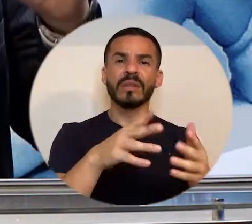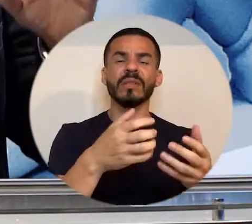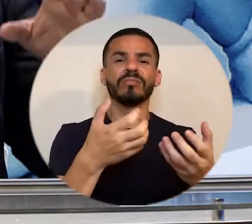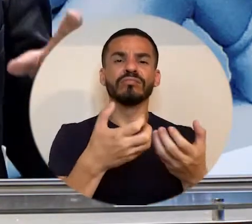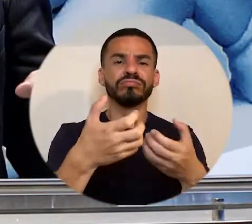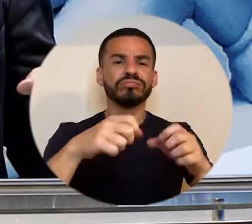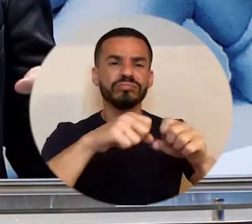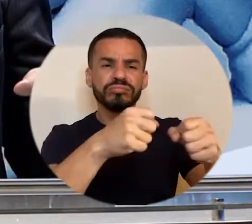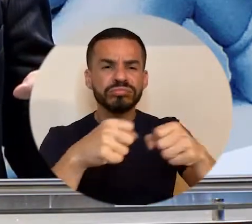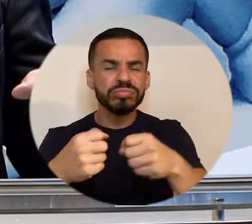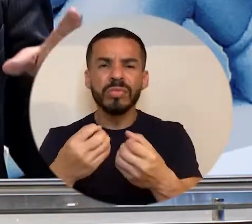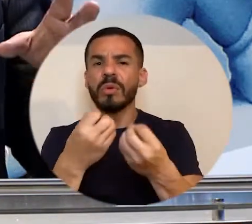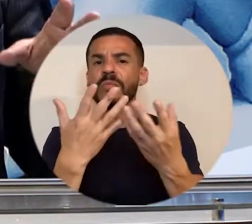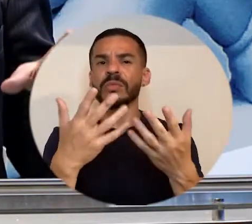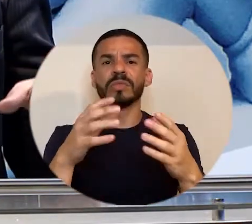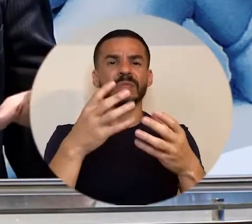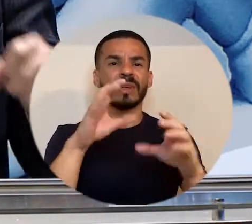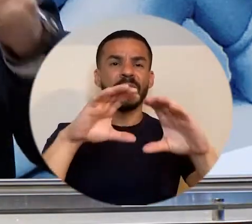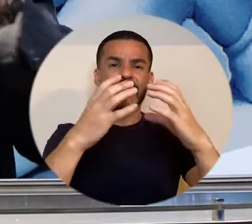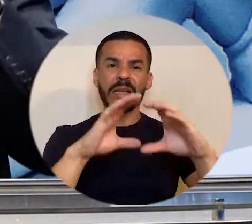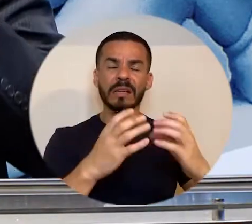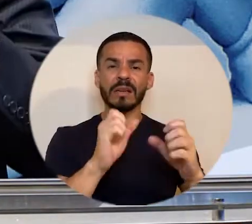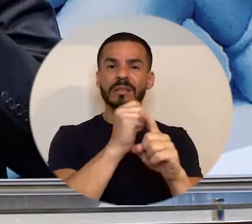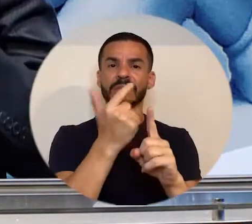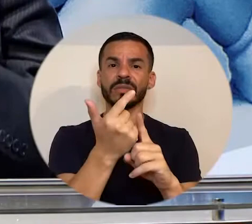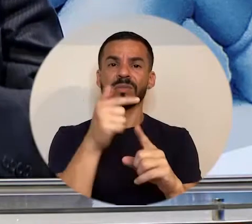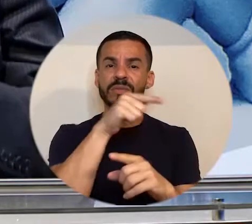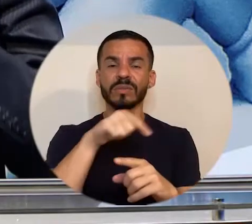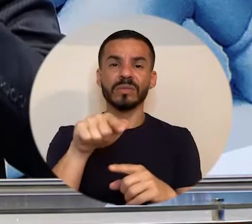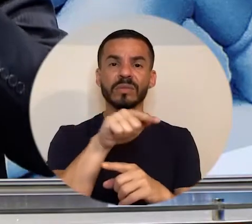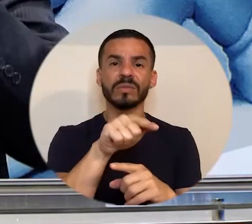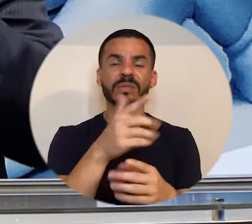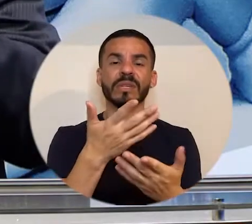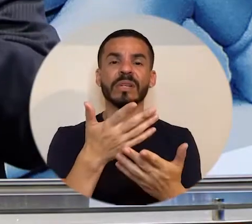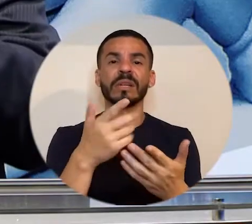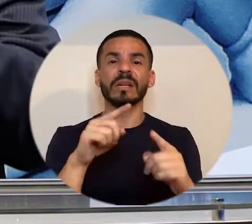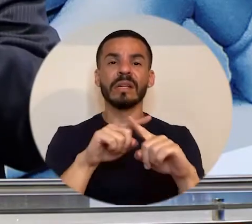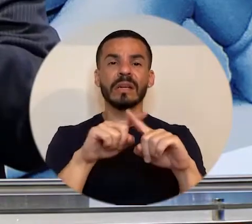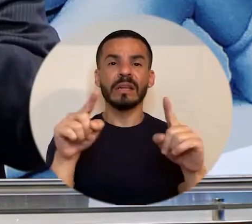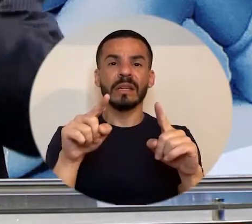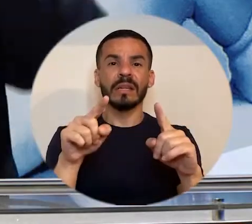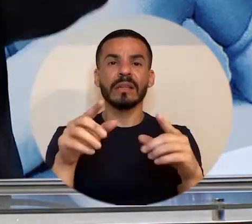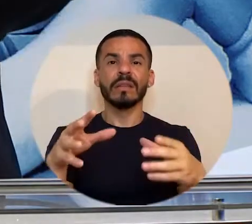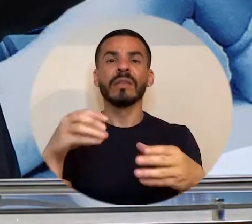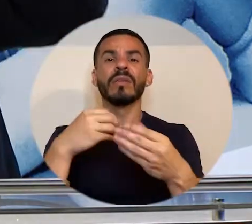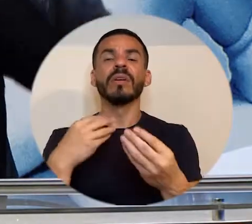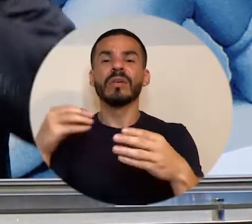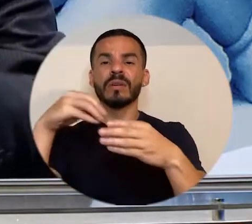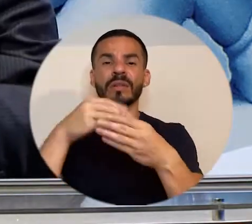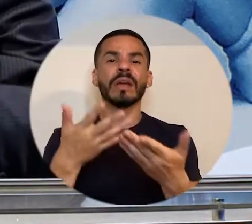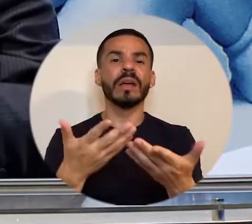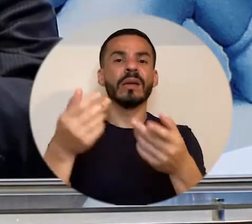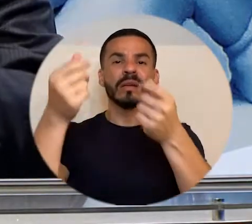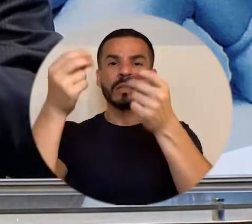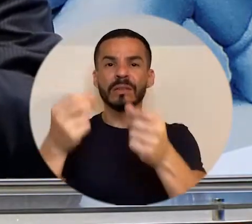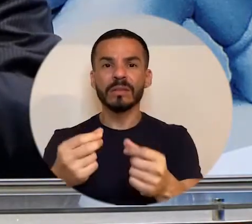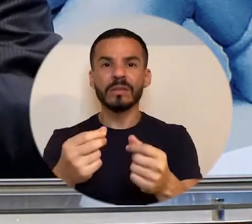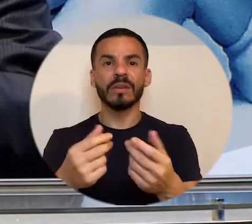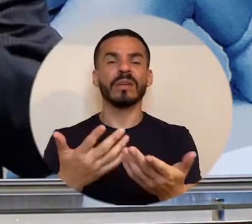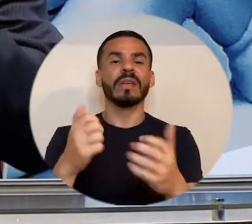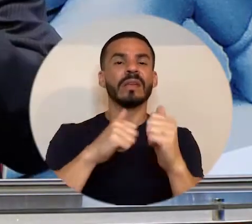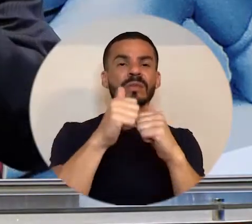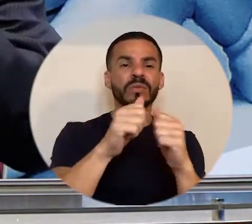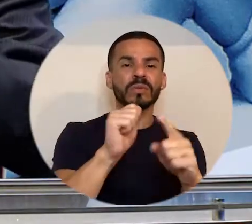norteamericana altamente fracturada en clases sociales, en las cuales la diferencia en distribución del ingreso,